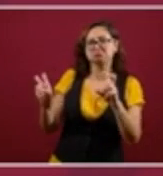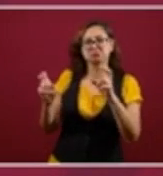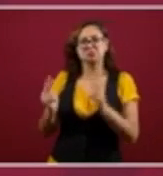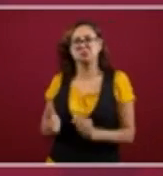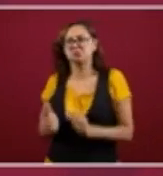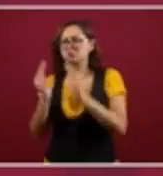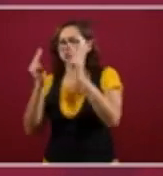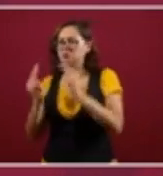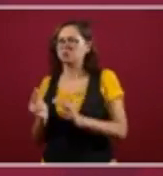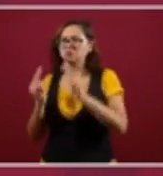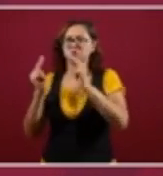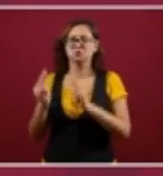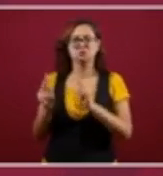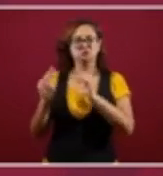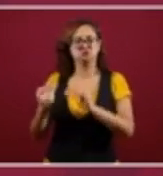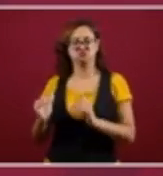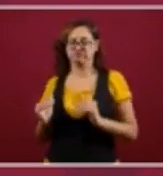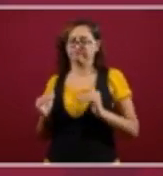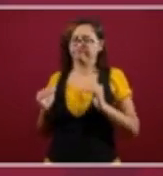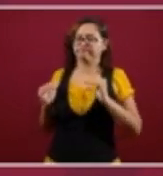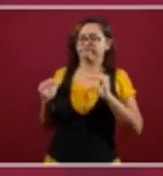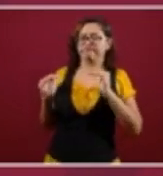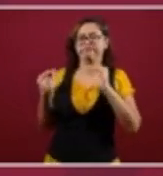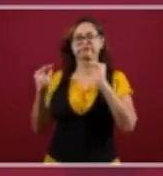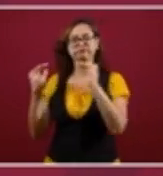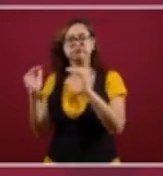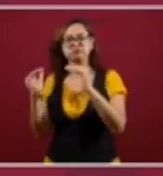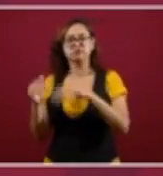nunca lo aceptaban,